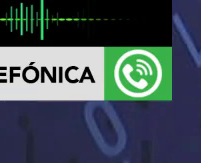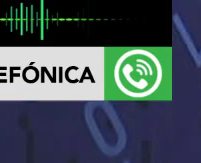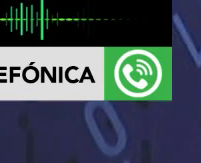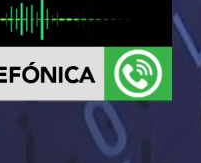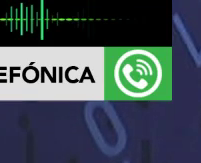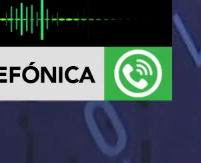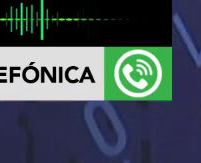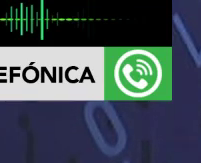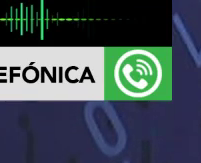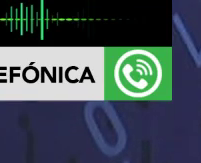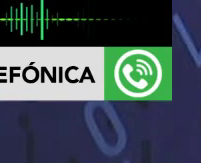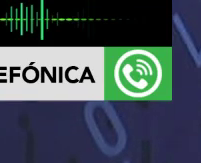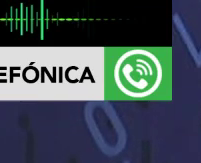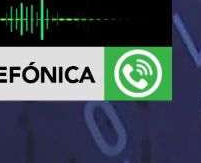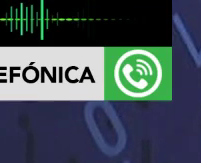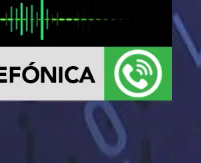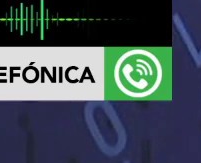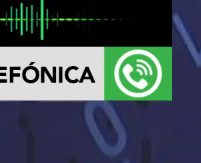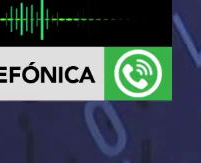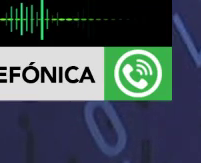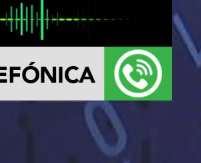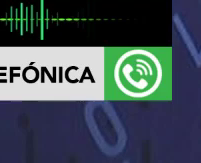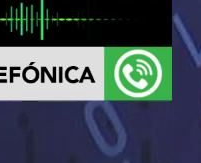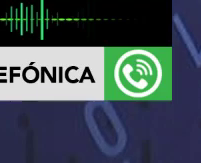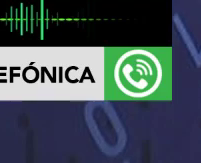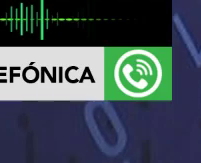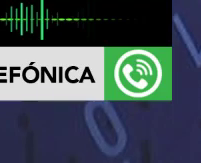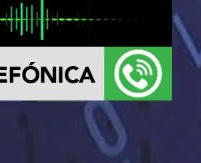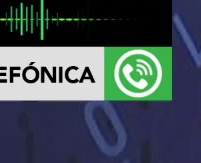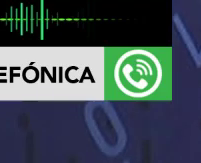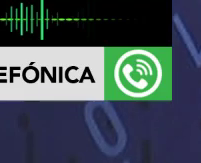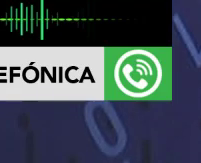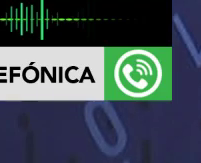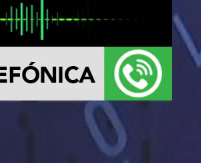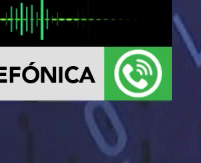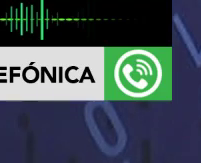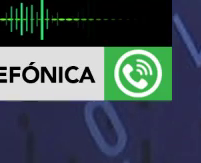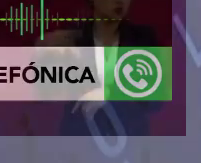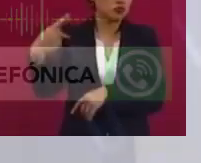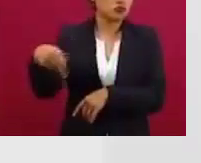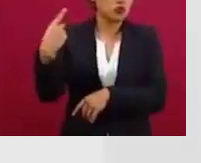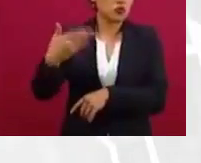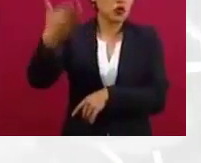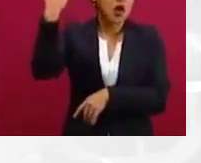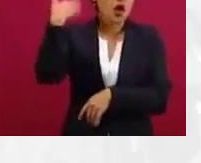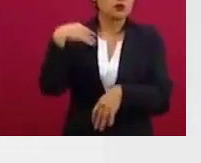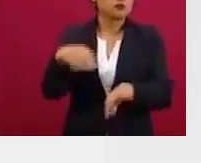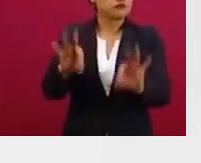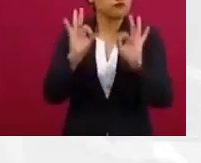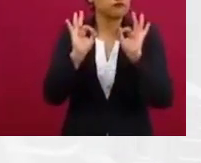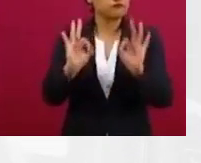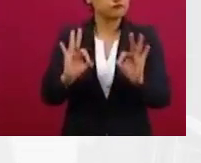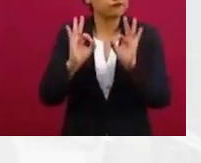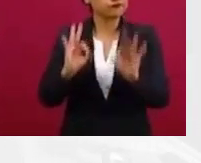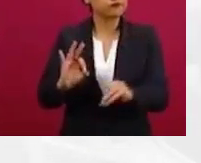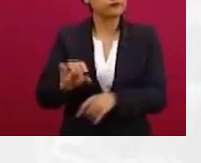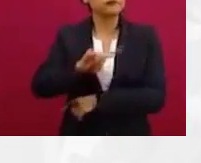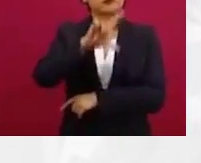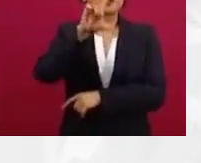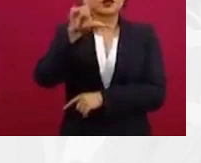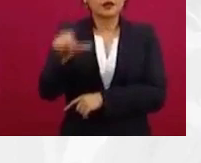Jesús o Soledad, a ver. Bueno, a mí me parece, el día de ayer, Salvador Camarena